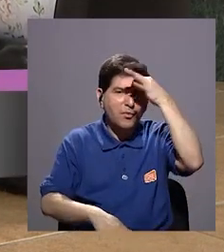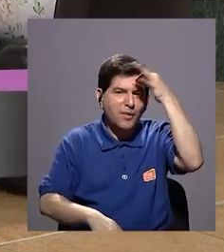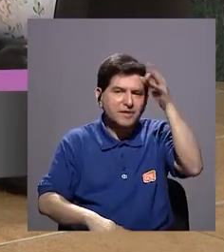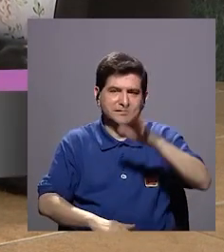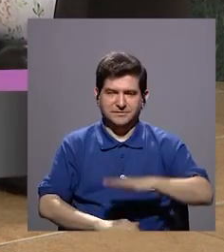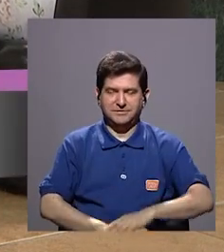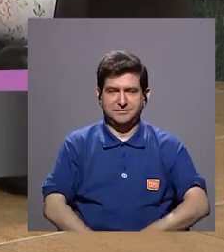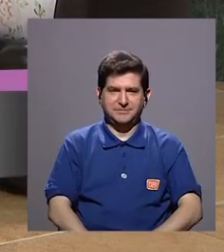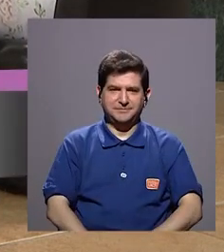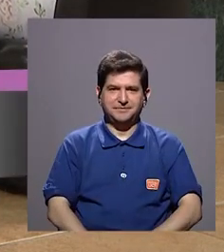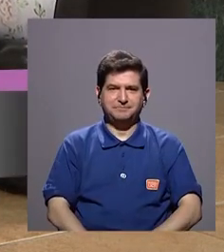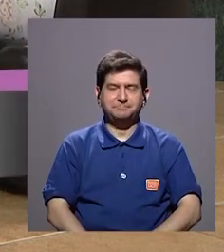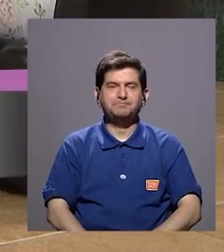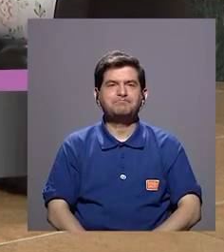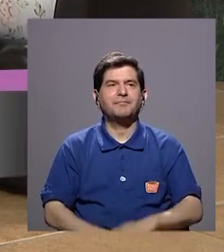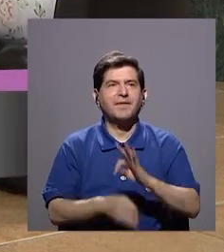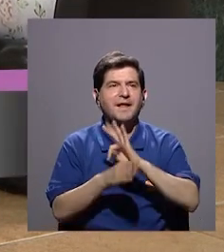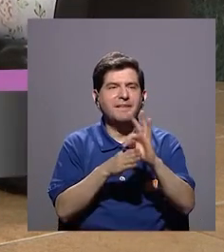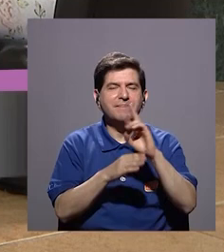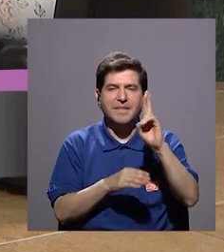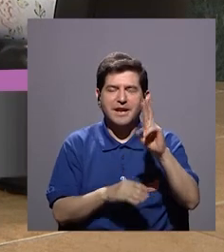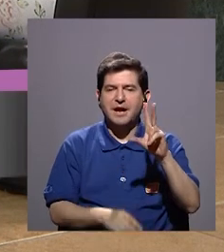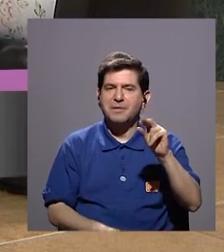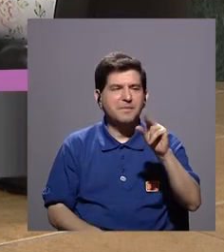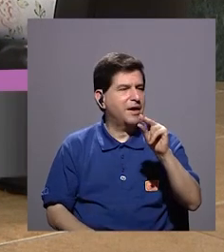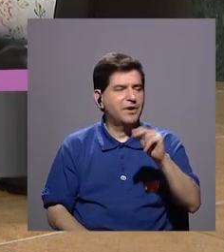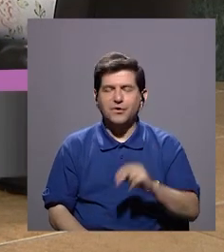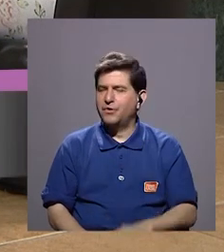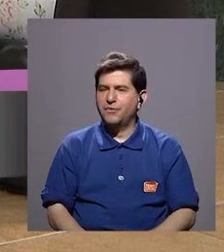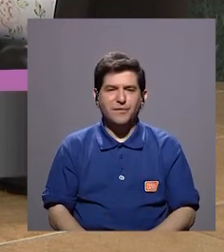base filosófica? El Reiki